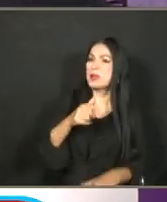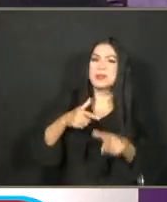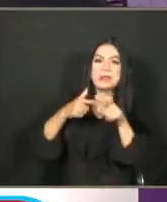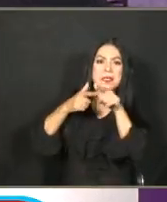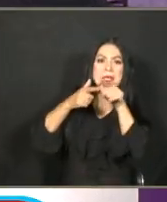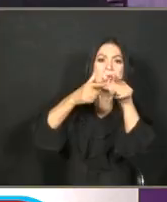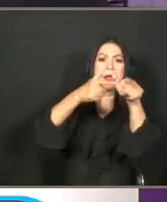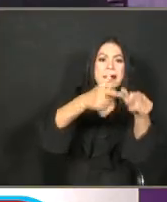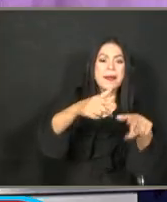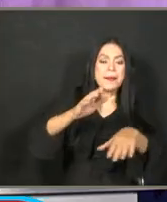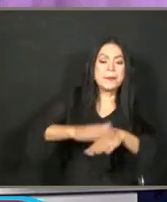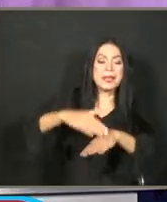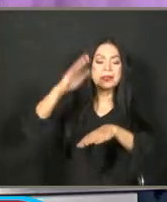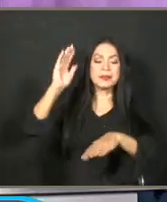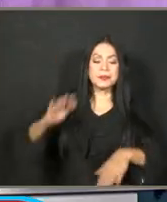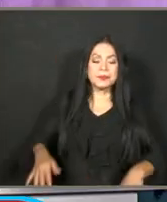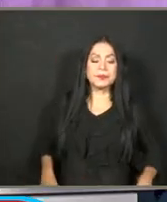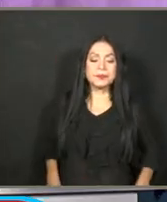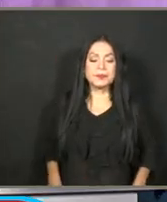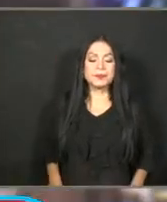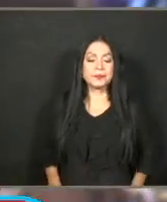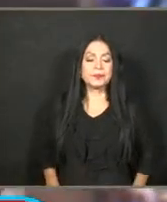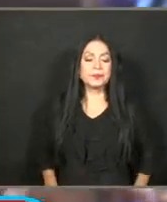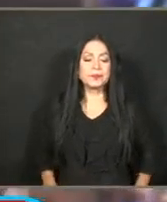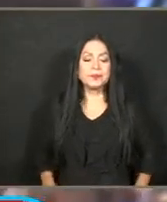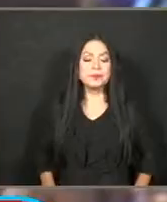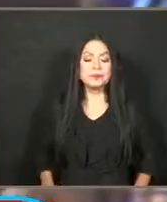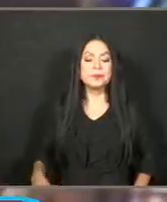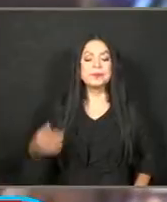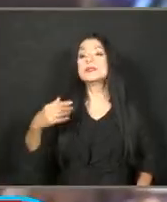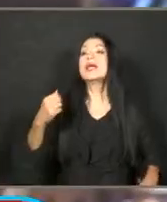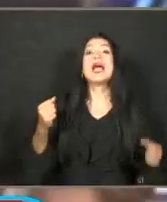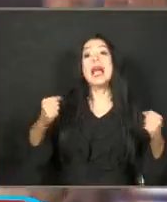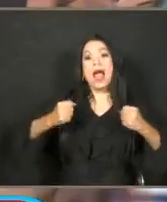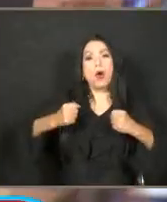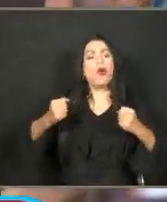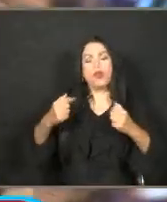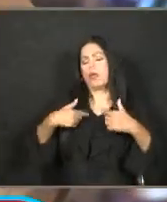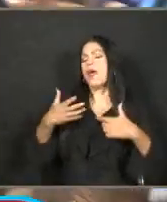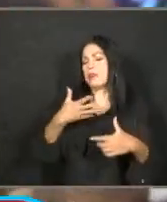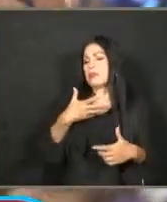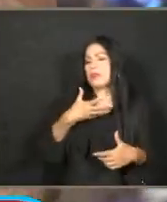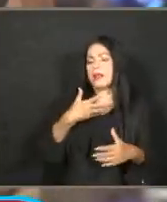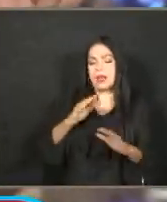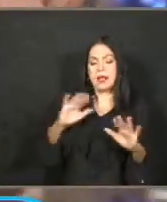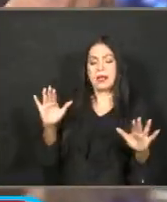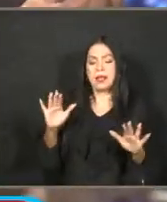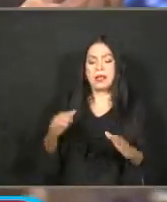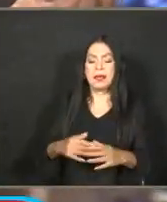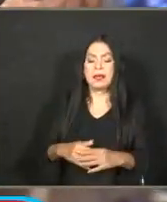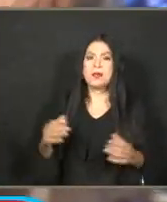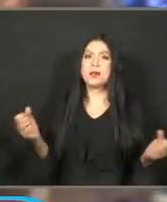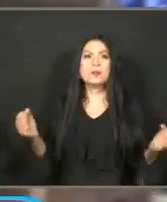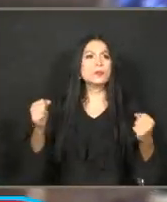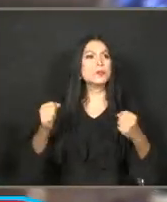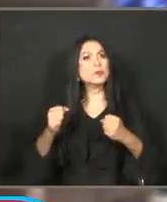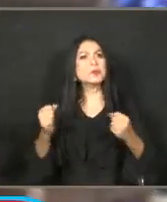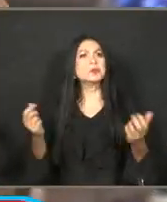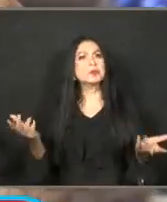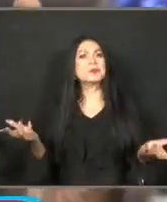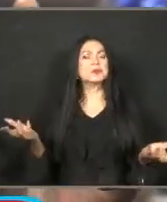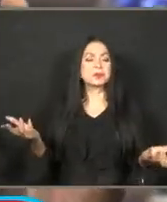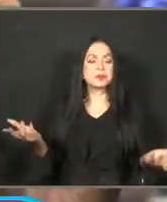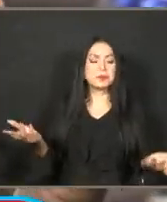dio el acordeón que tenías que me decía esa economía en la guardia ya me había dado desde mucho antes pero le ayudaba yo empezaba a entonar pero yo